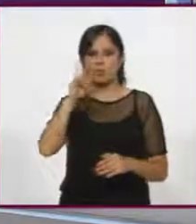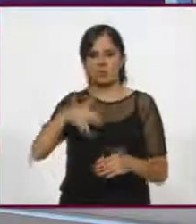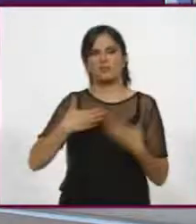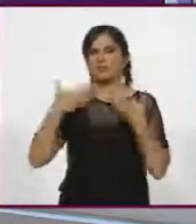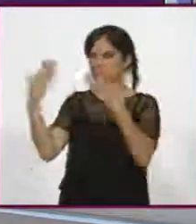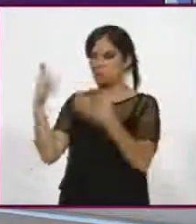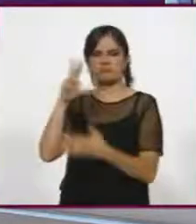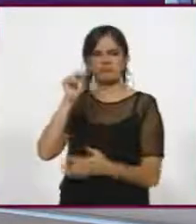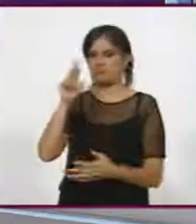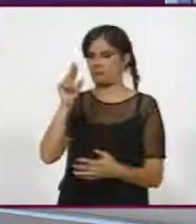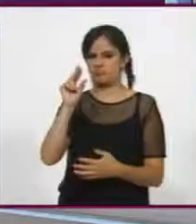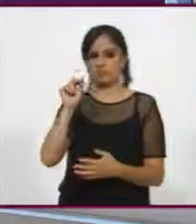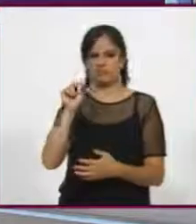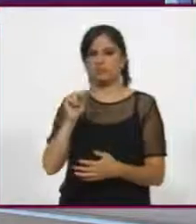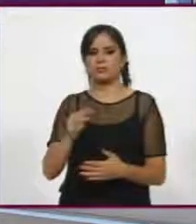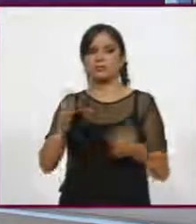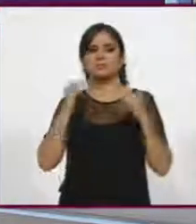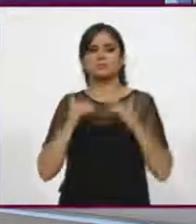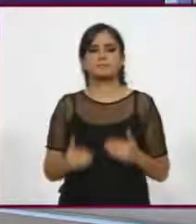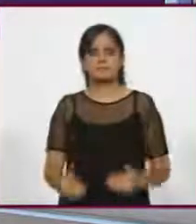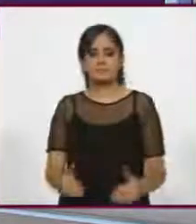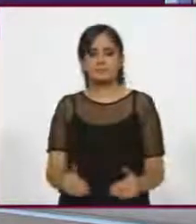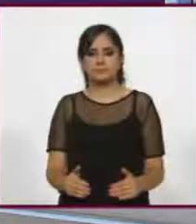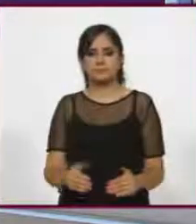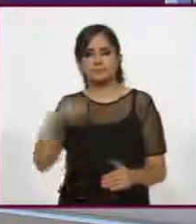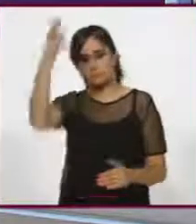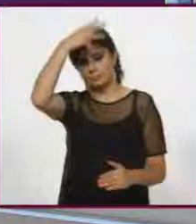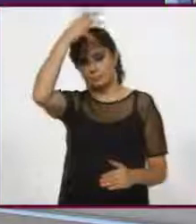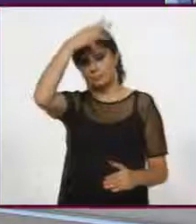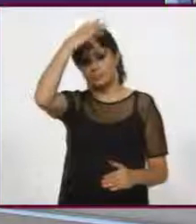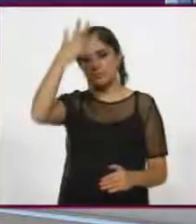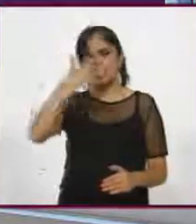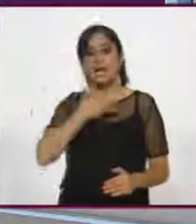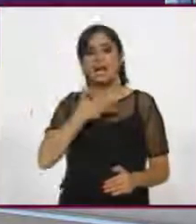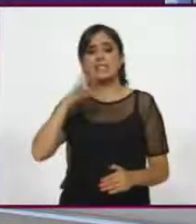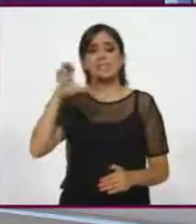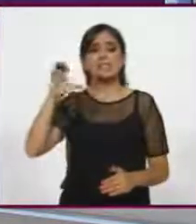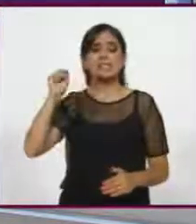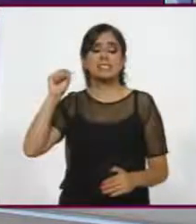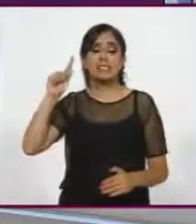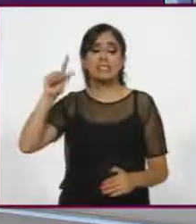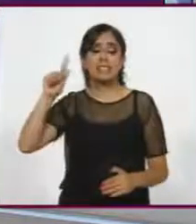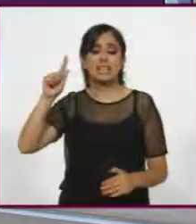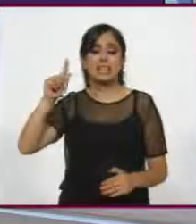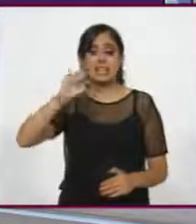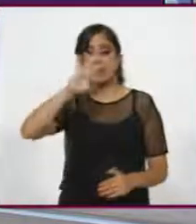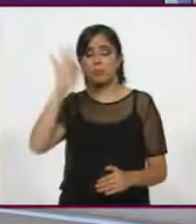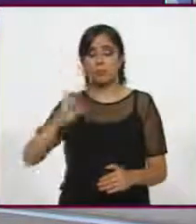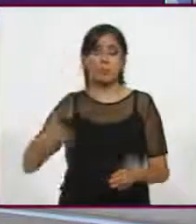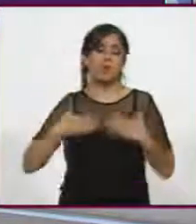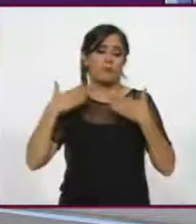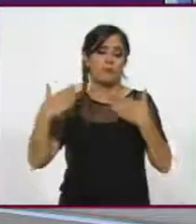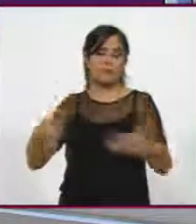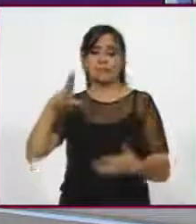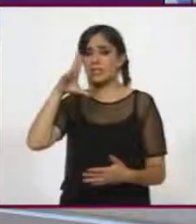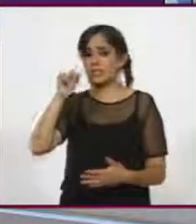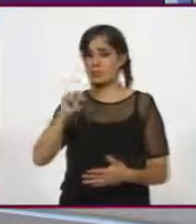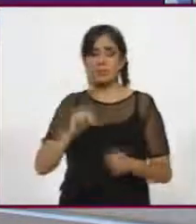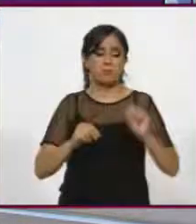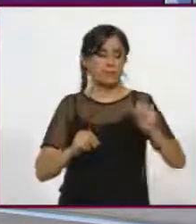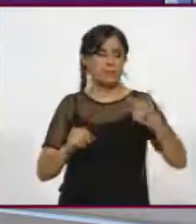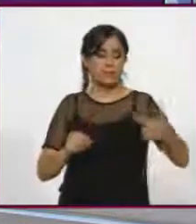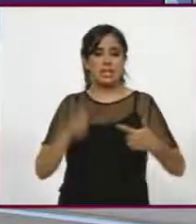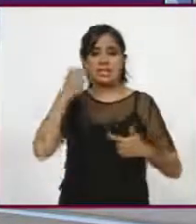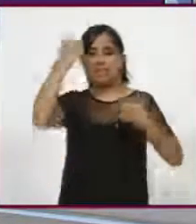imagen, 62-30, pero Trump tiene 70 desconfianza contra 27,